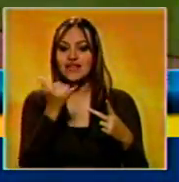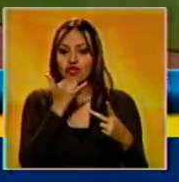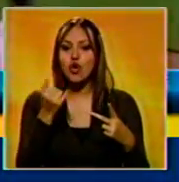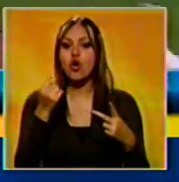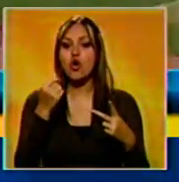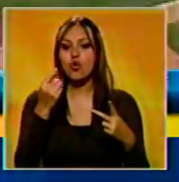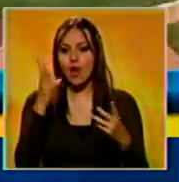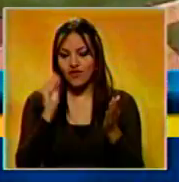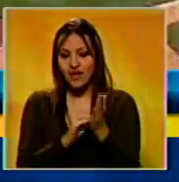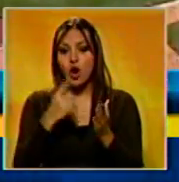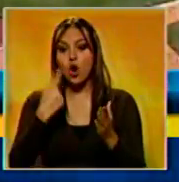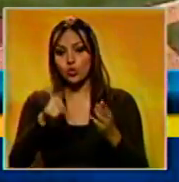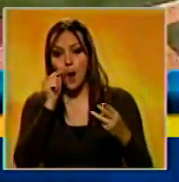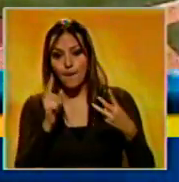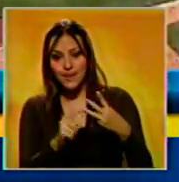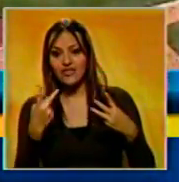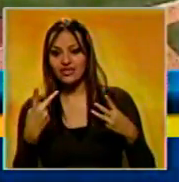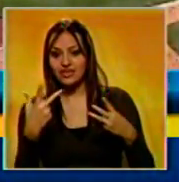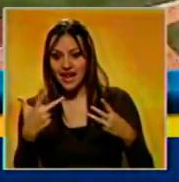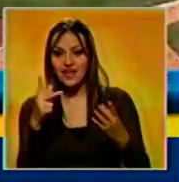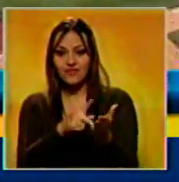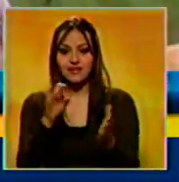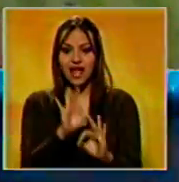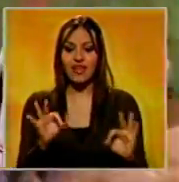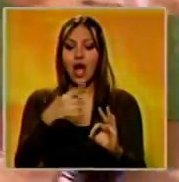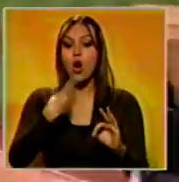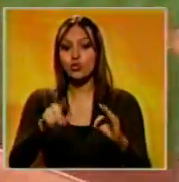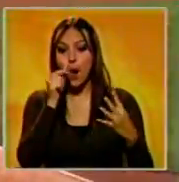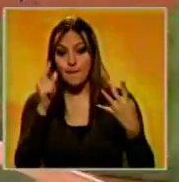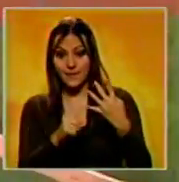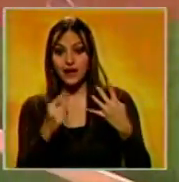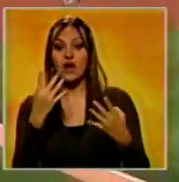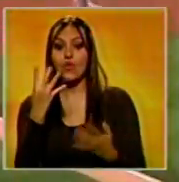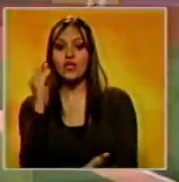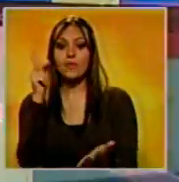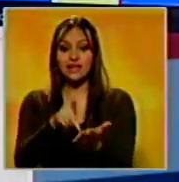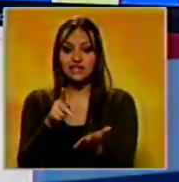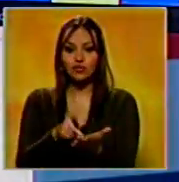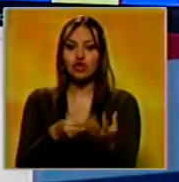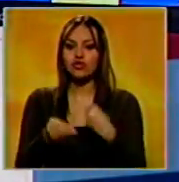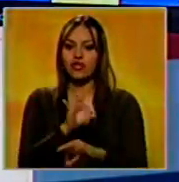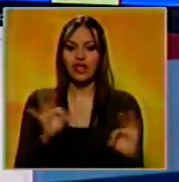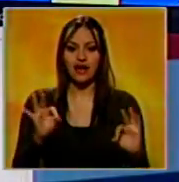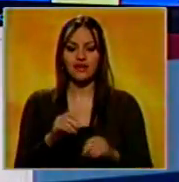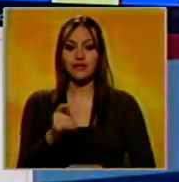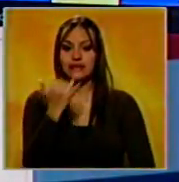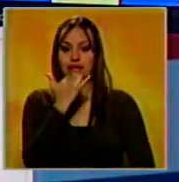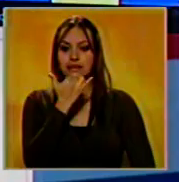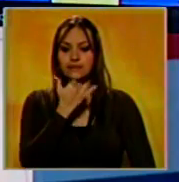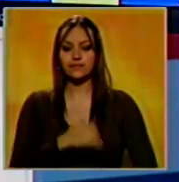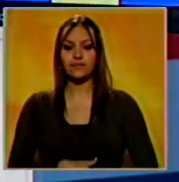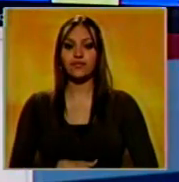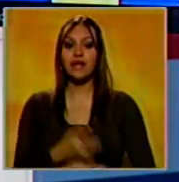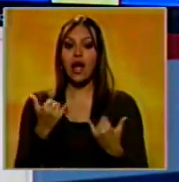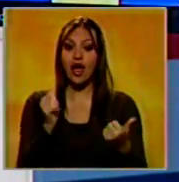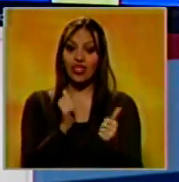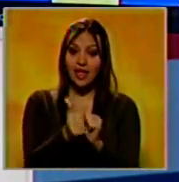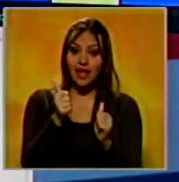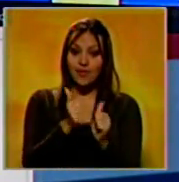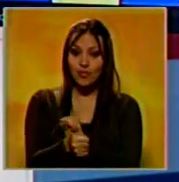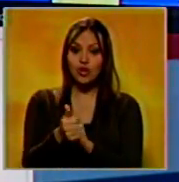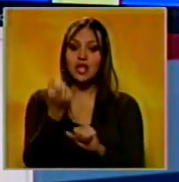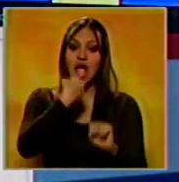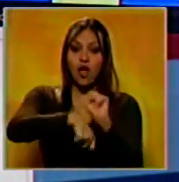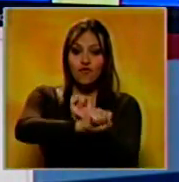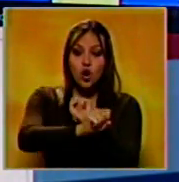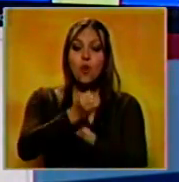anotada. Omar Infante se fue de 3-0 y Víctor Martínez falló en 4 visitas al plato. Y hablemos ahora de fútbol, el deporte que nos da otra buena